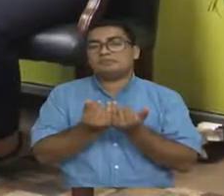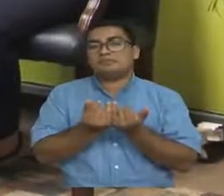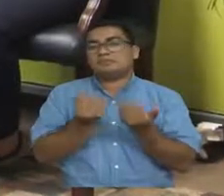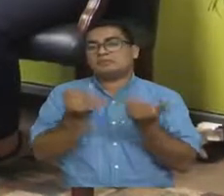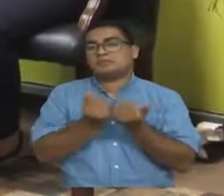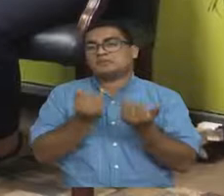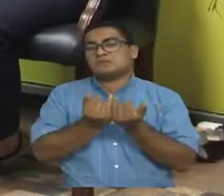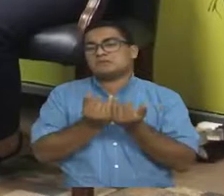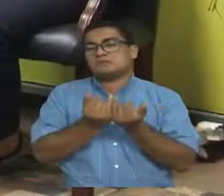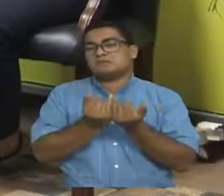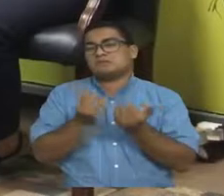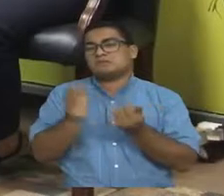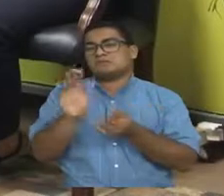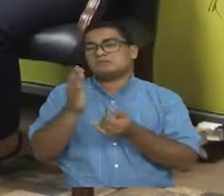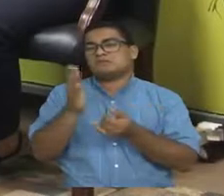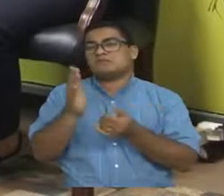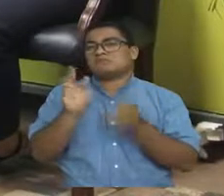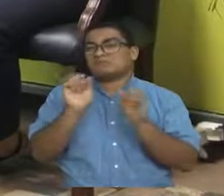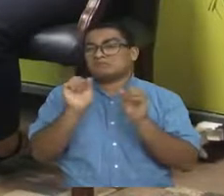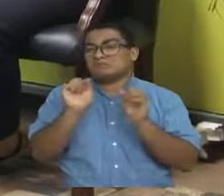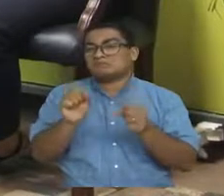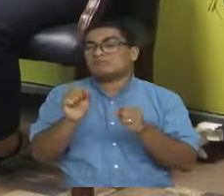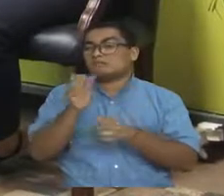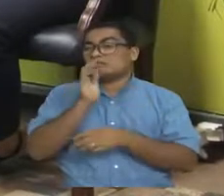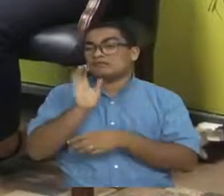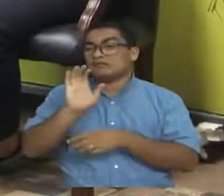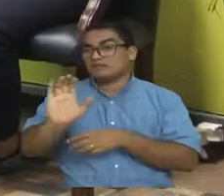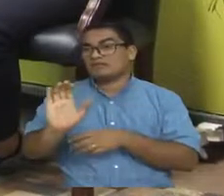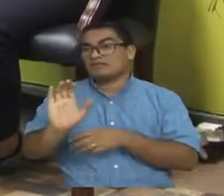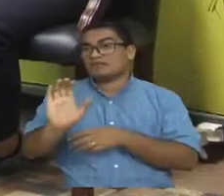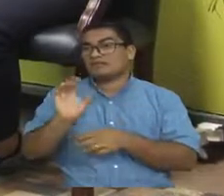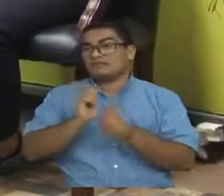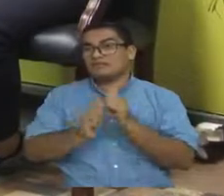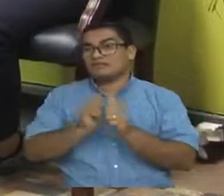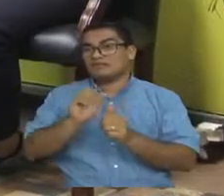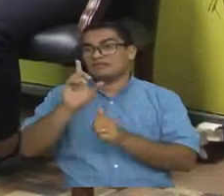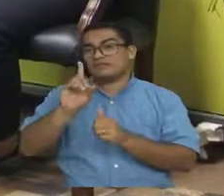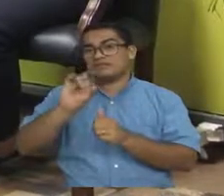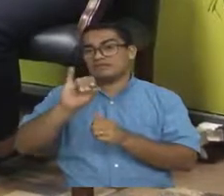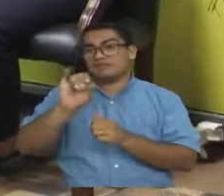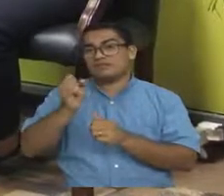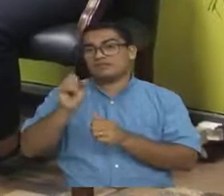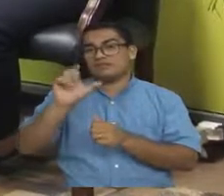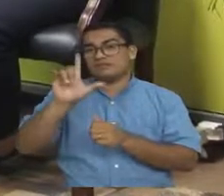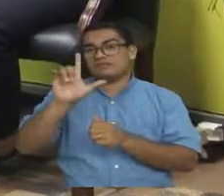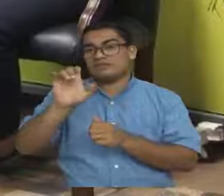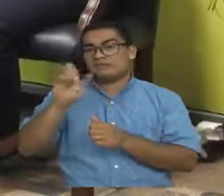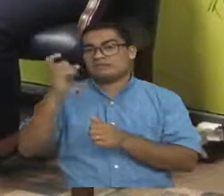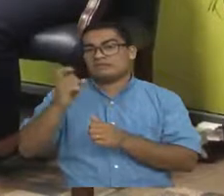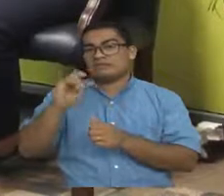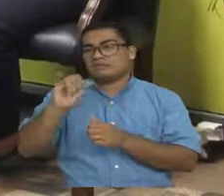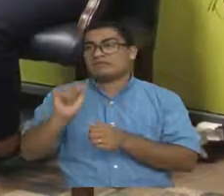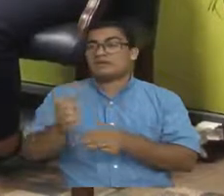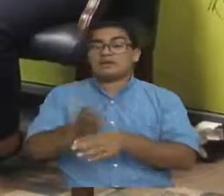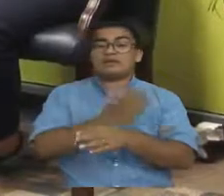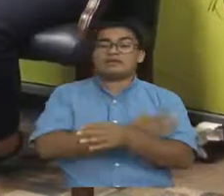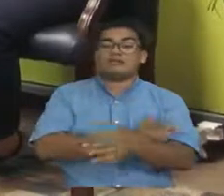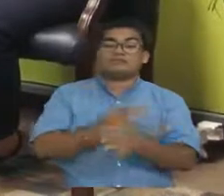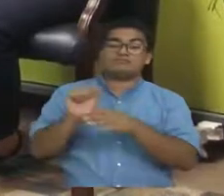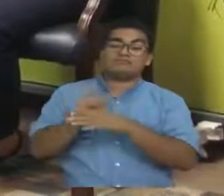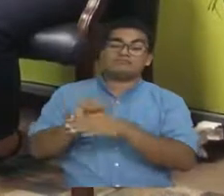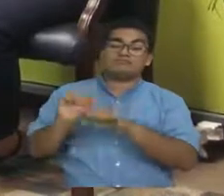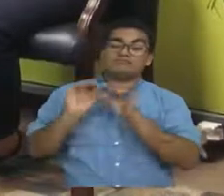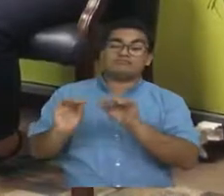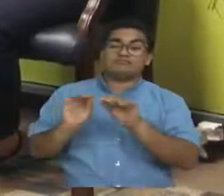estímulo para evitar que el niño llegue a la dislexia hay que estimularla hasta muy temprano si